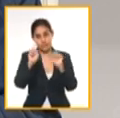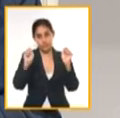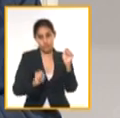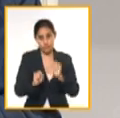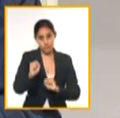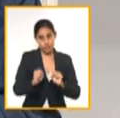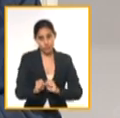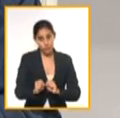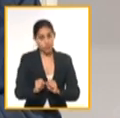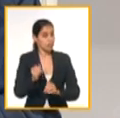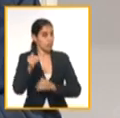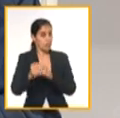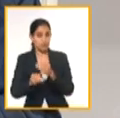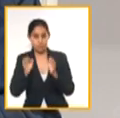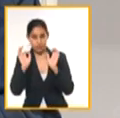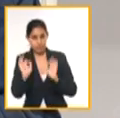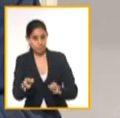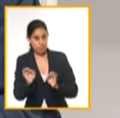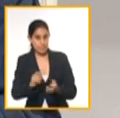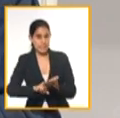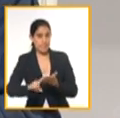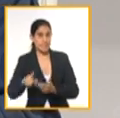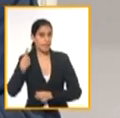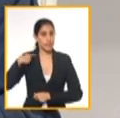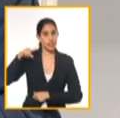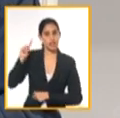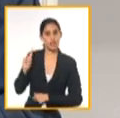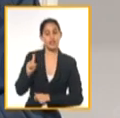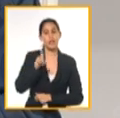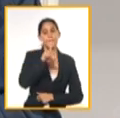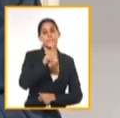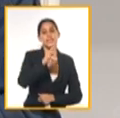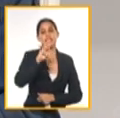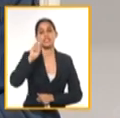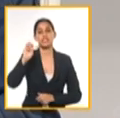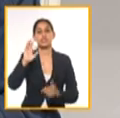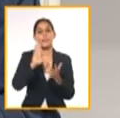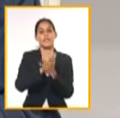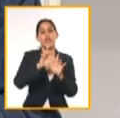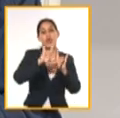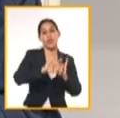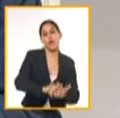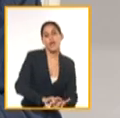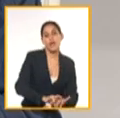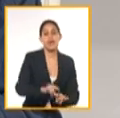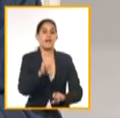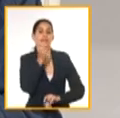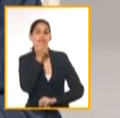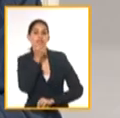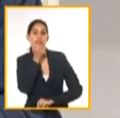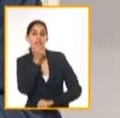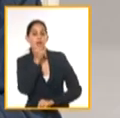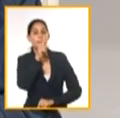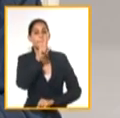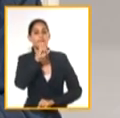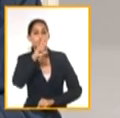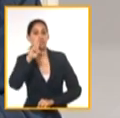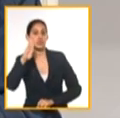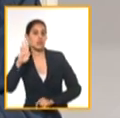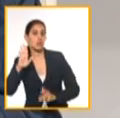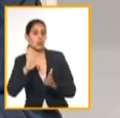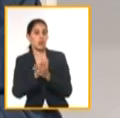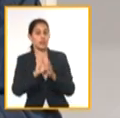tuvimos la semana pasada, alrededor de 1.300 megawatts de afectación, con una disponibilidad de 1.900, 1.950, debe estar rondando ese